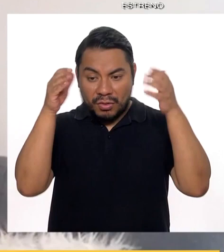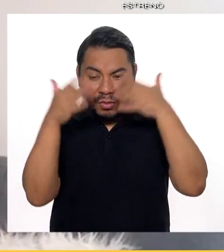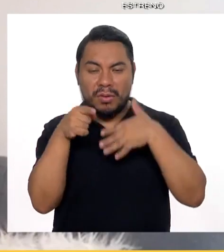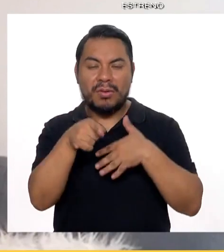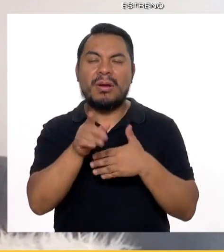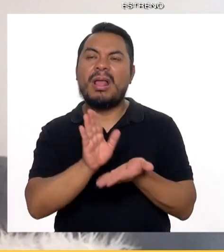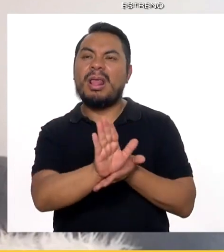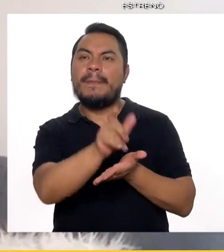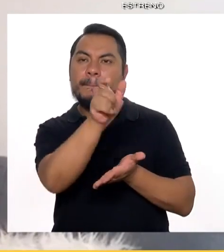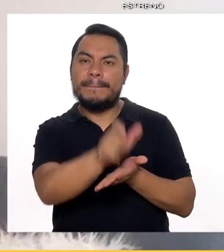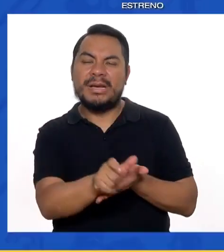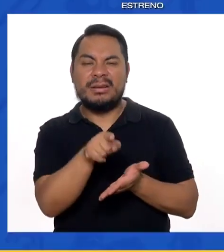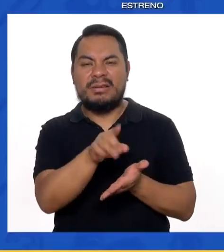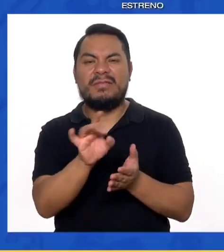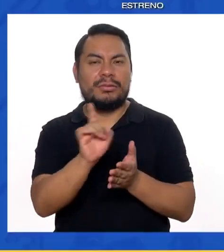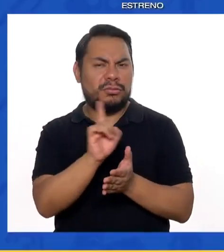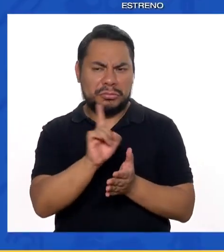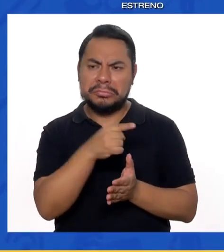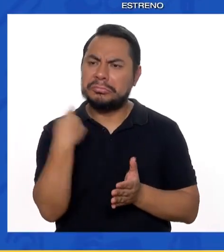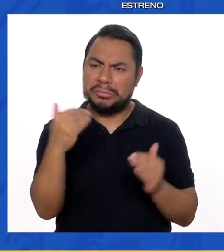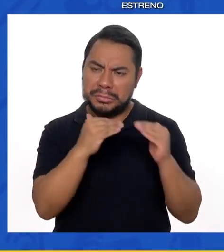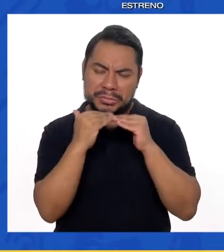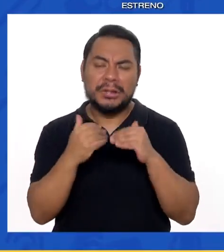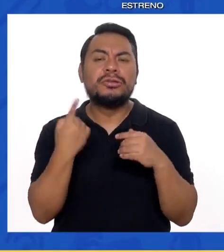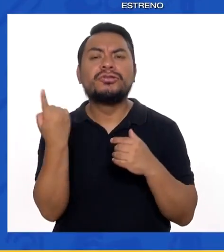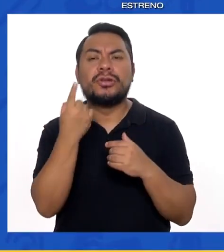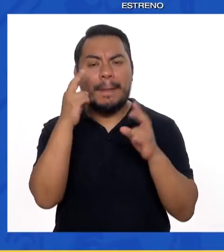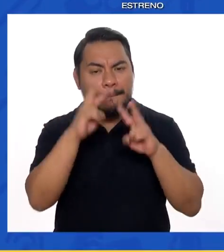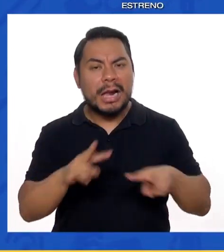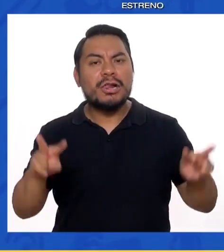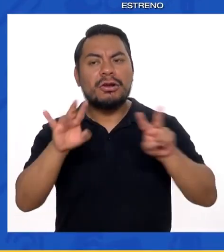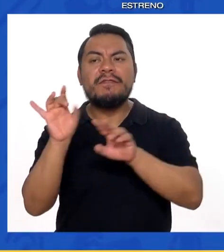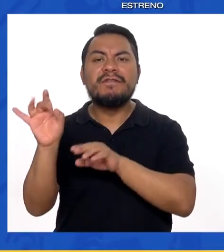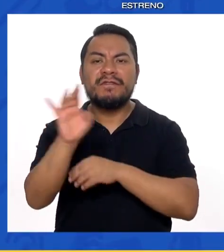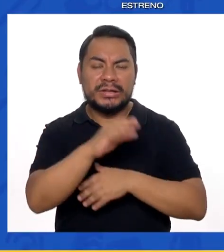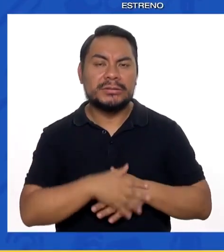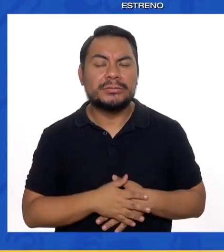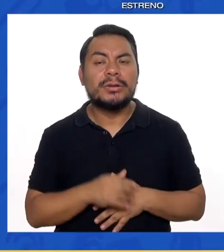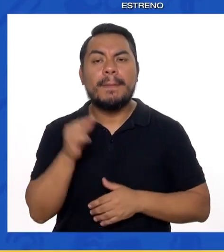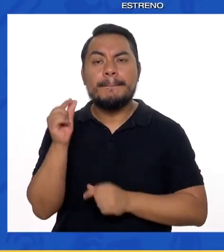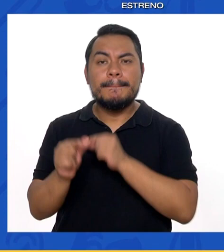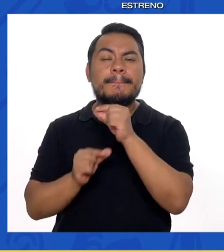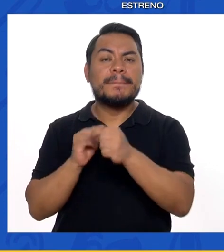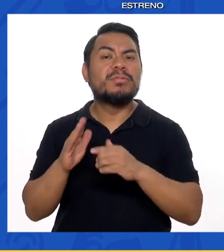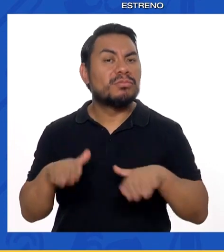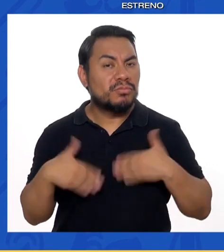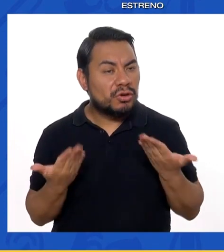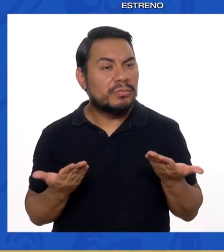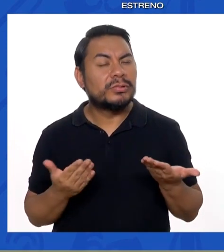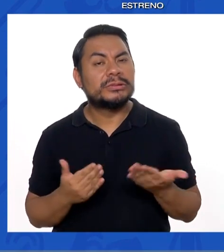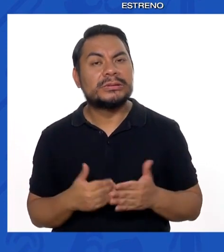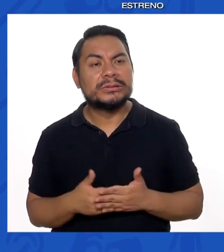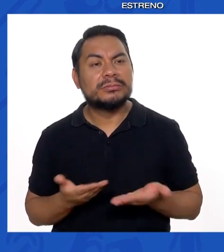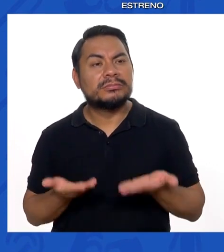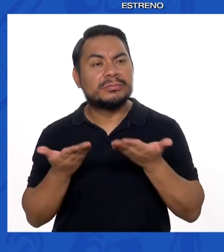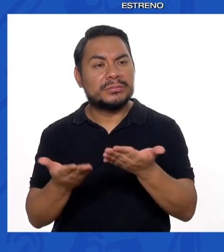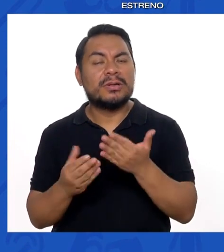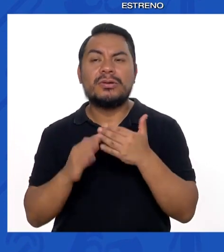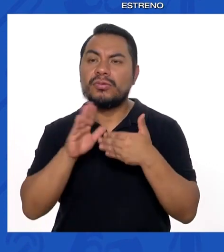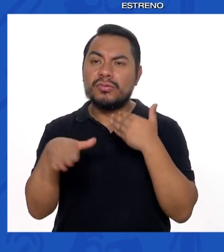El autismo no define a una persona, así que tenemos que valorar estas diferencias y poco a poco podremos